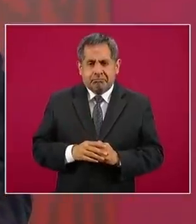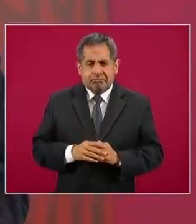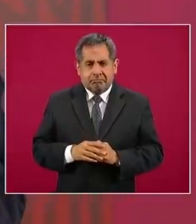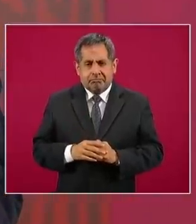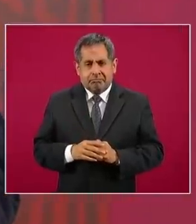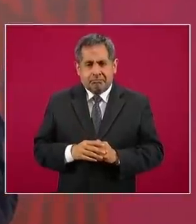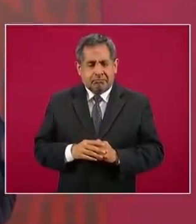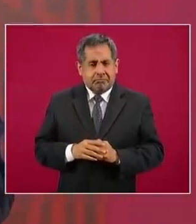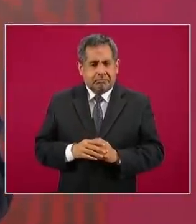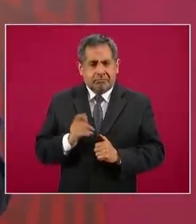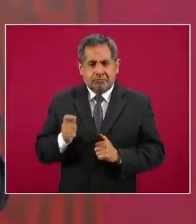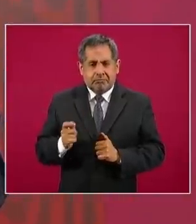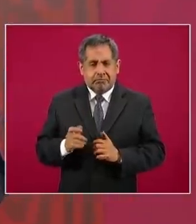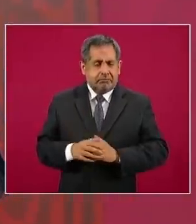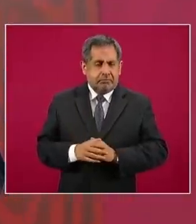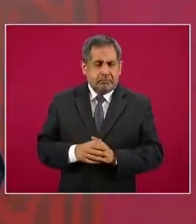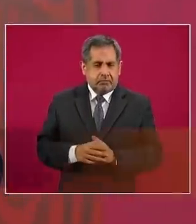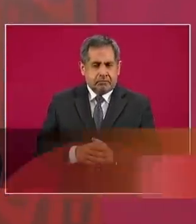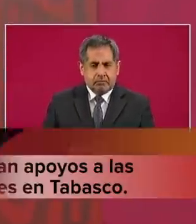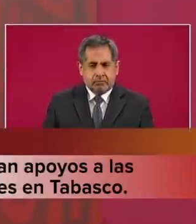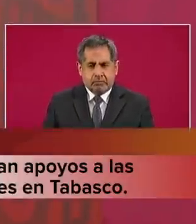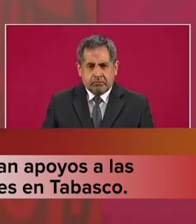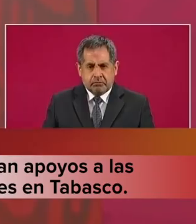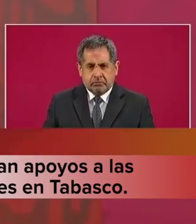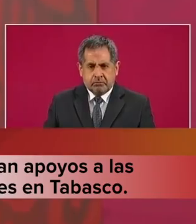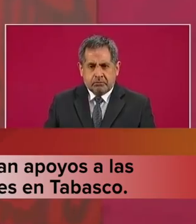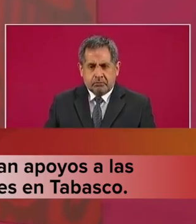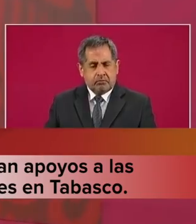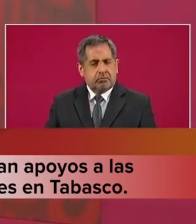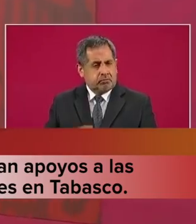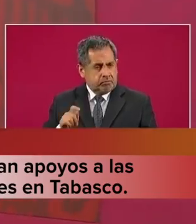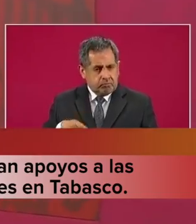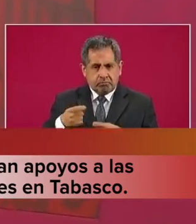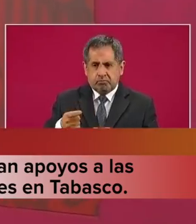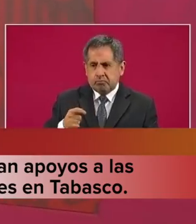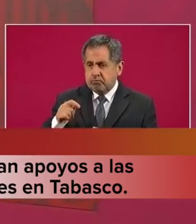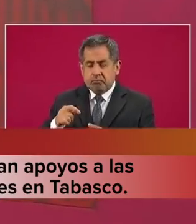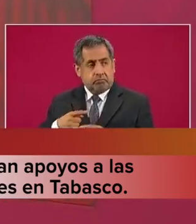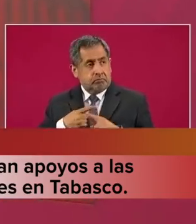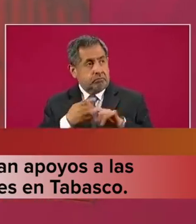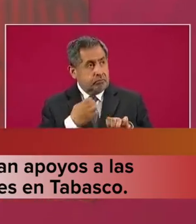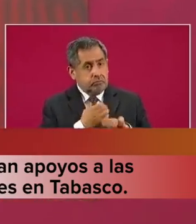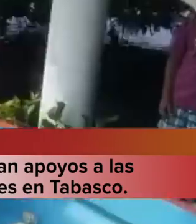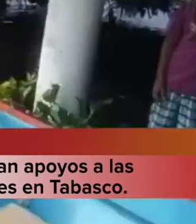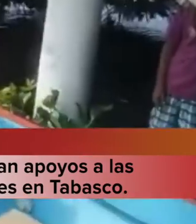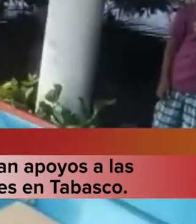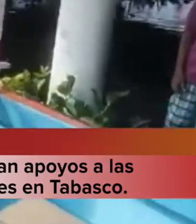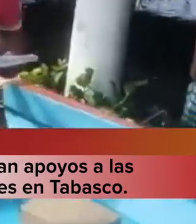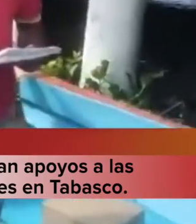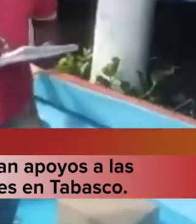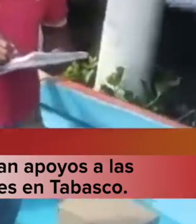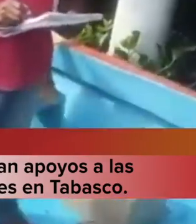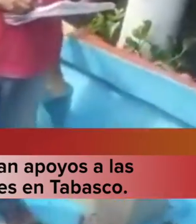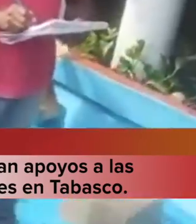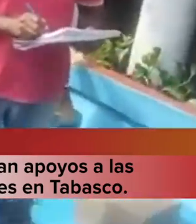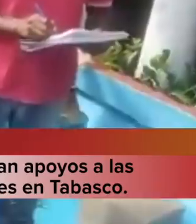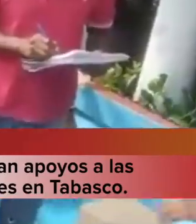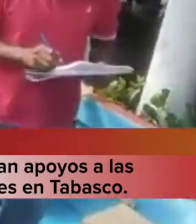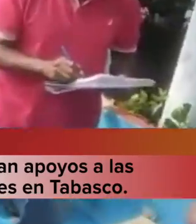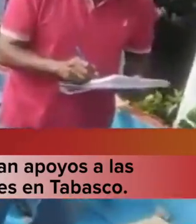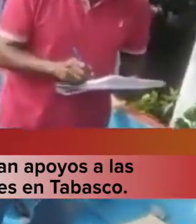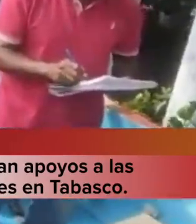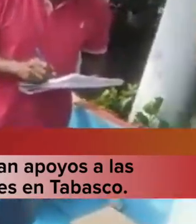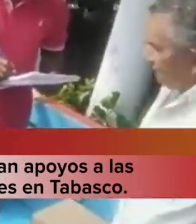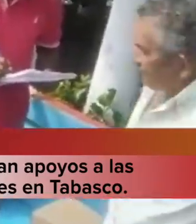El presidente de la República, Andrés Manuel López Obrador, informó en la conferencia de prensa matutina a los tabasqueños que ya se inició con la entrega